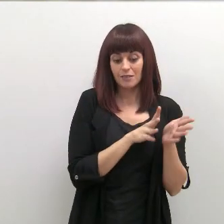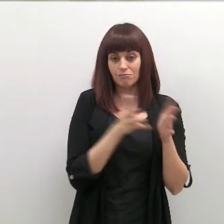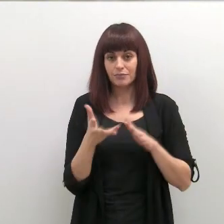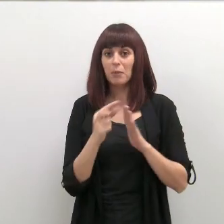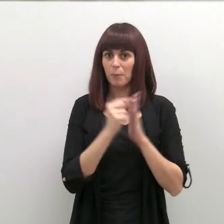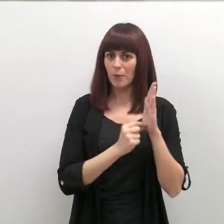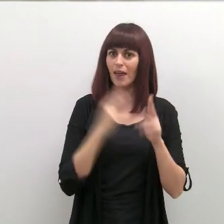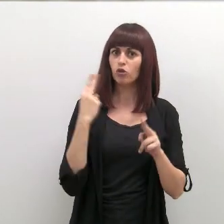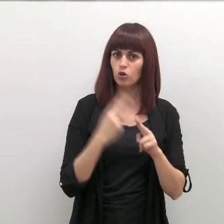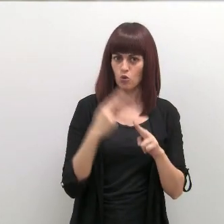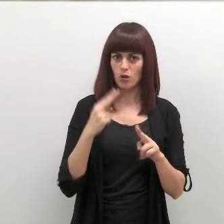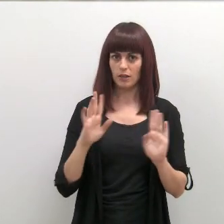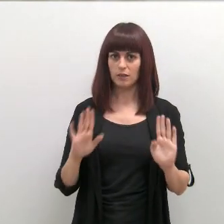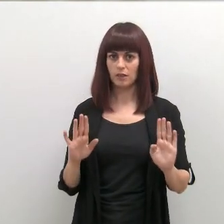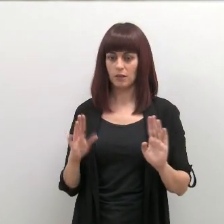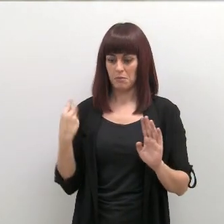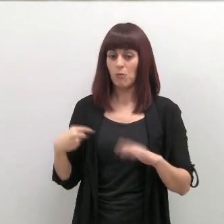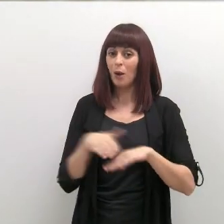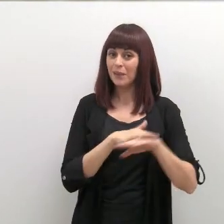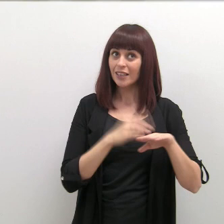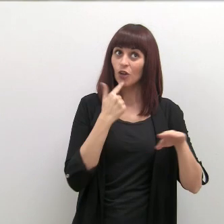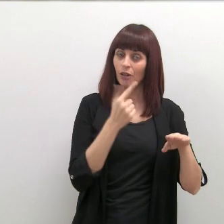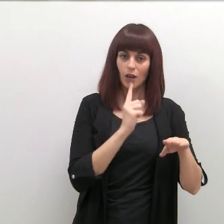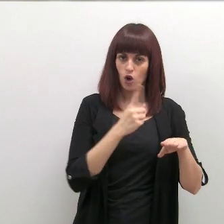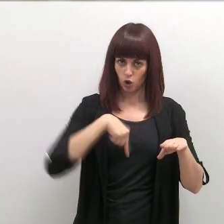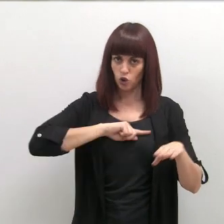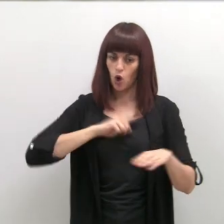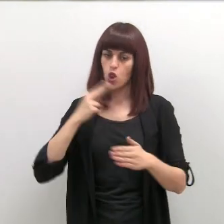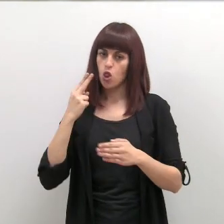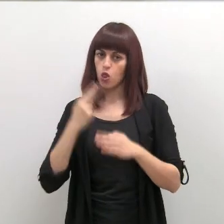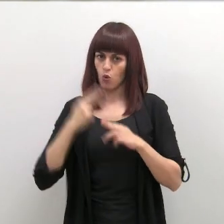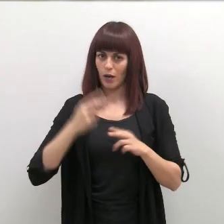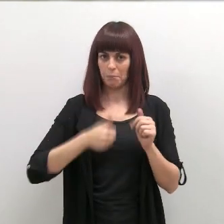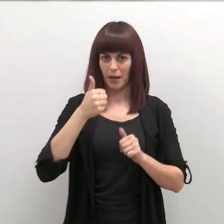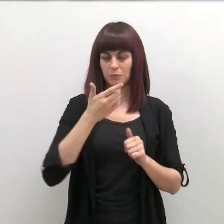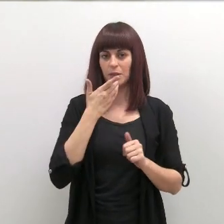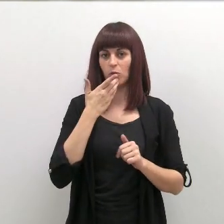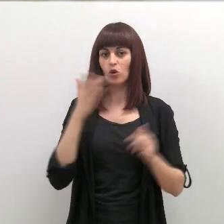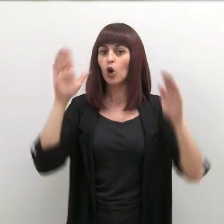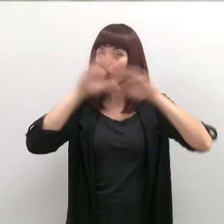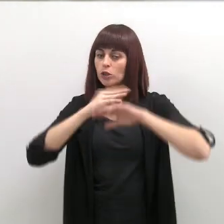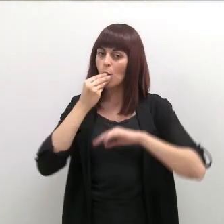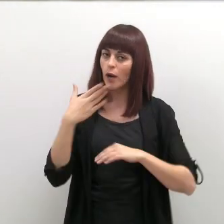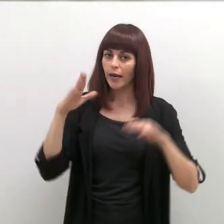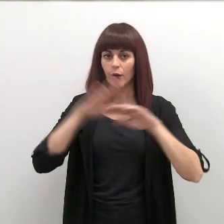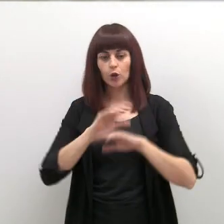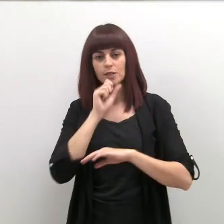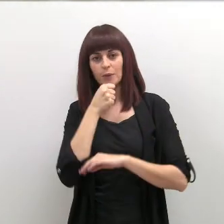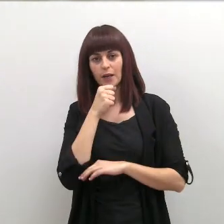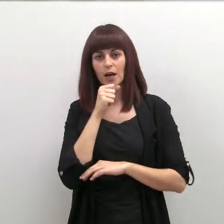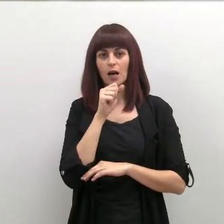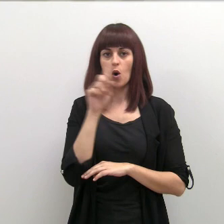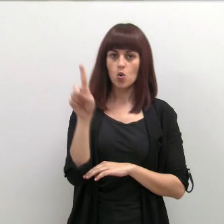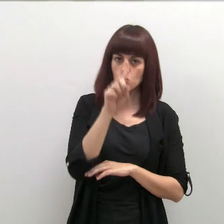más duras de lo que marcaba el Ministerio, con la suspensión de los tardeos de las diferentes Nochebuena, Nochevieja, 1